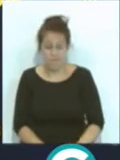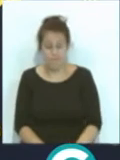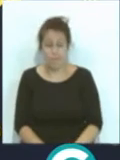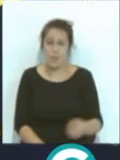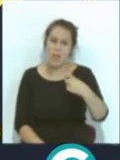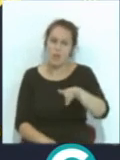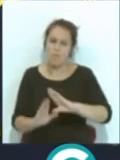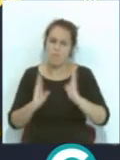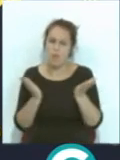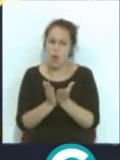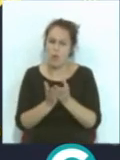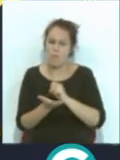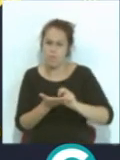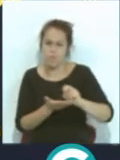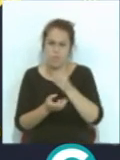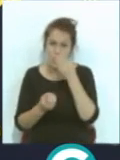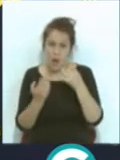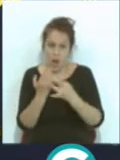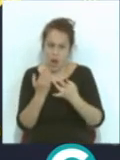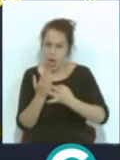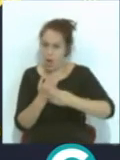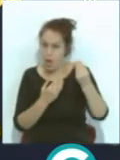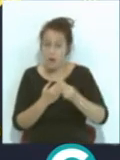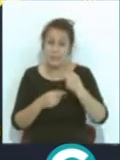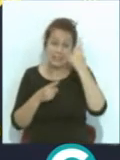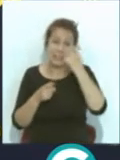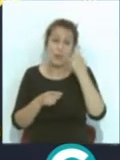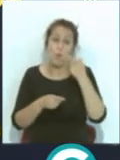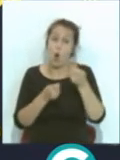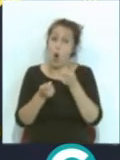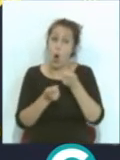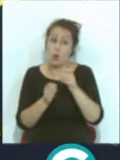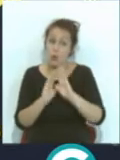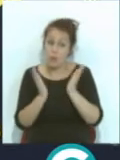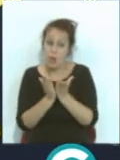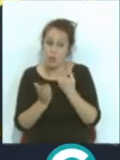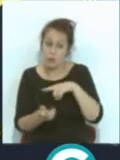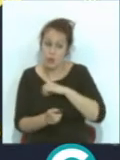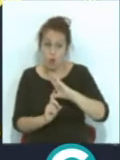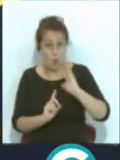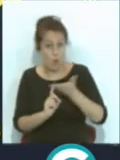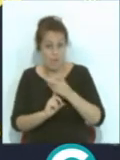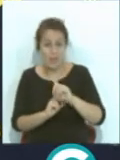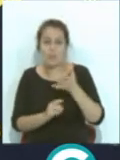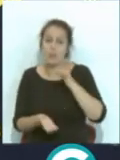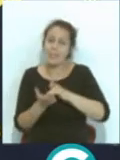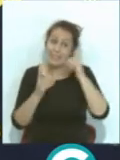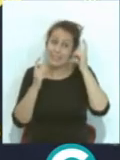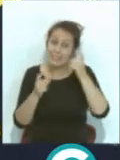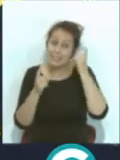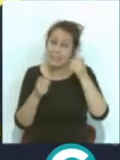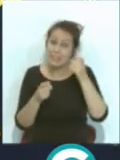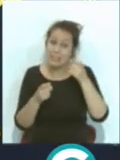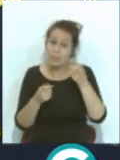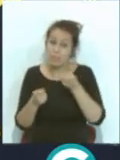manejan muy bien la pelota, tienen mucha calidad. Bueno, intentaremos que la manejen donde a nosotros no nos haga daño, y cuando lo intenten manejar